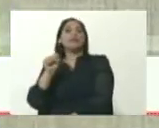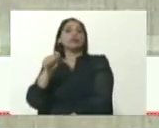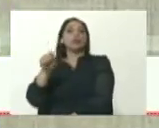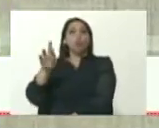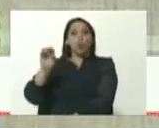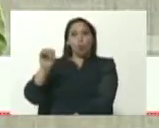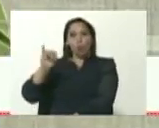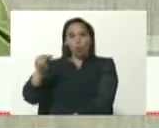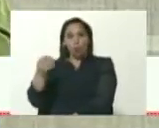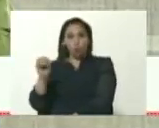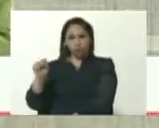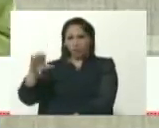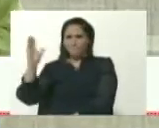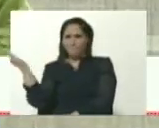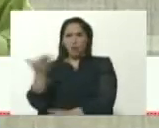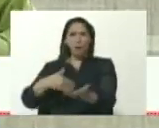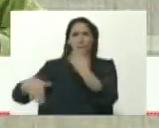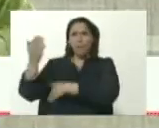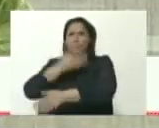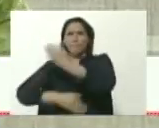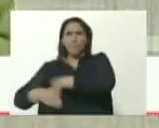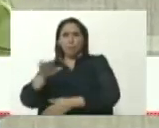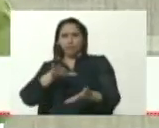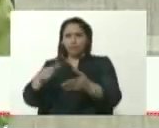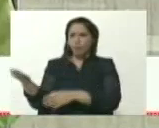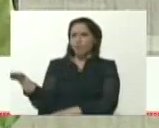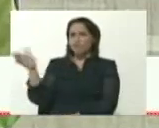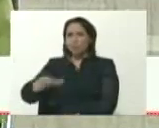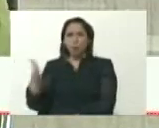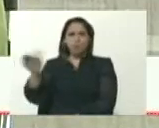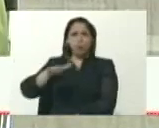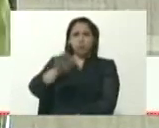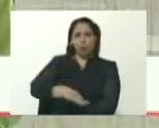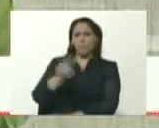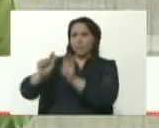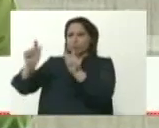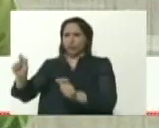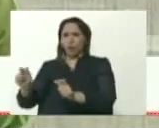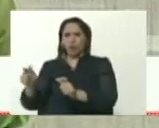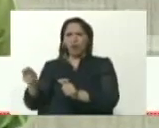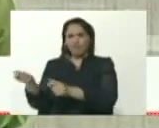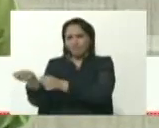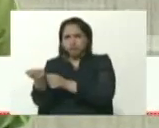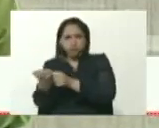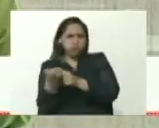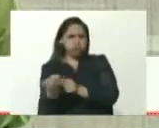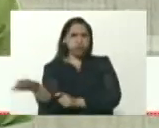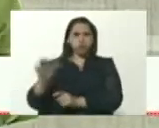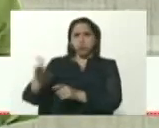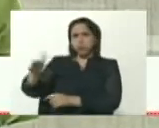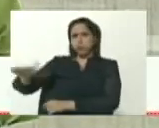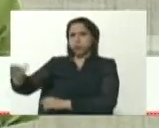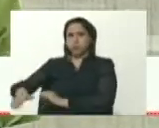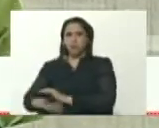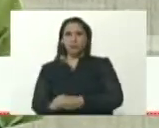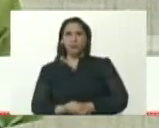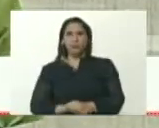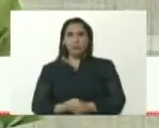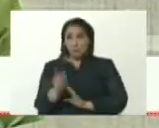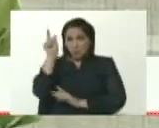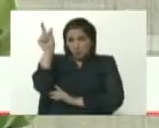cortan a la gente, pican a la gente en pedazos, matan gente todos los días con motosierra. Y él